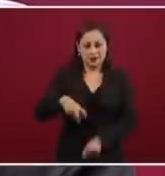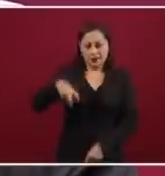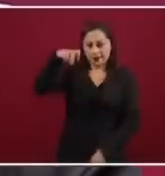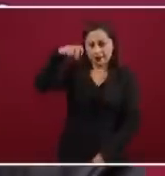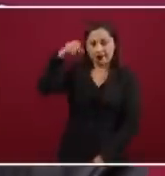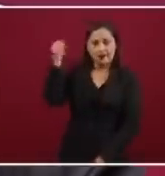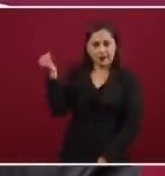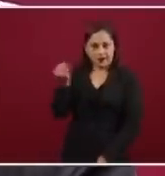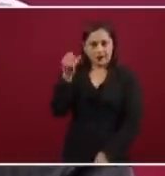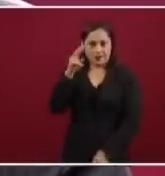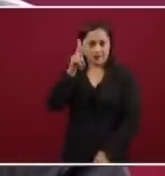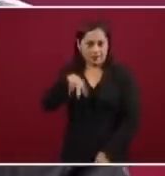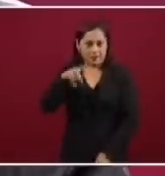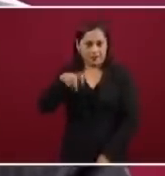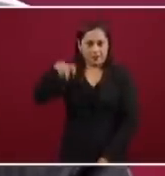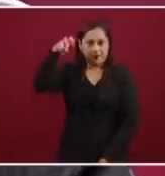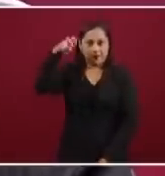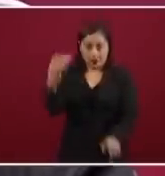¿sí?